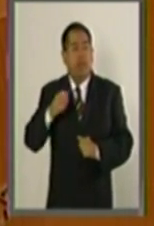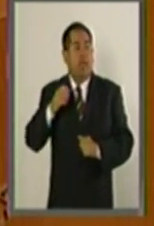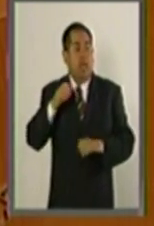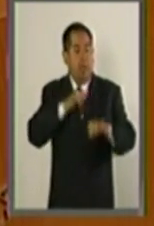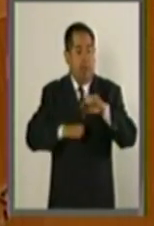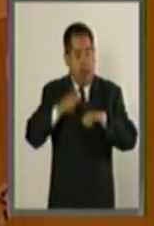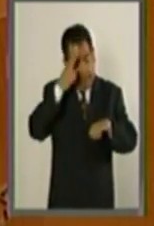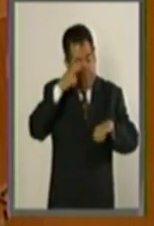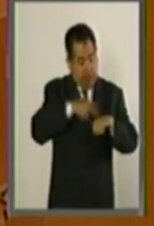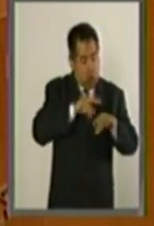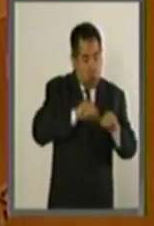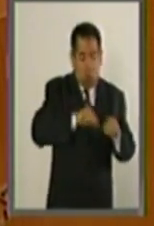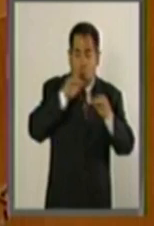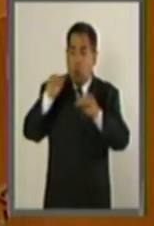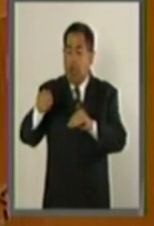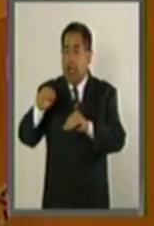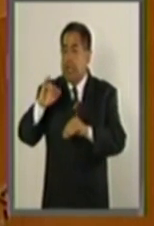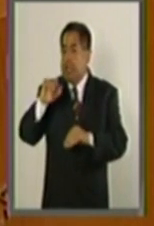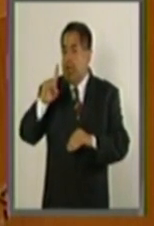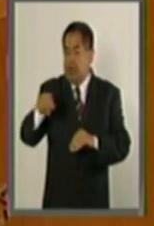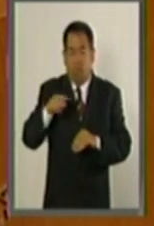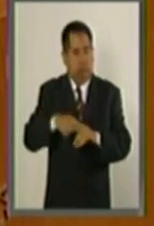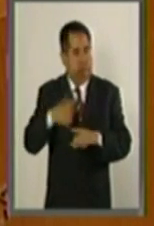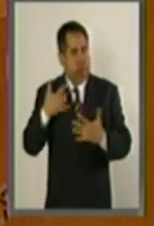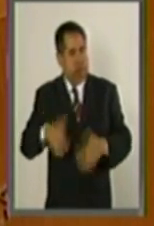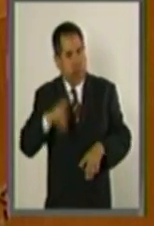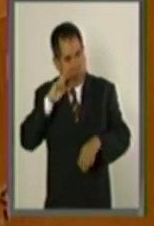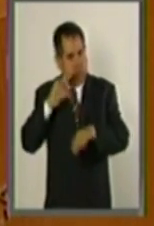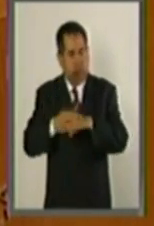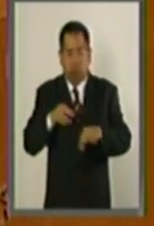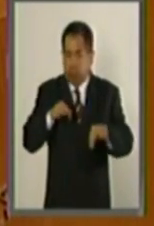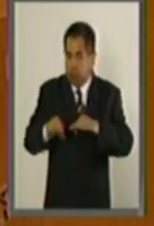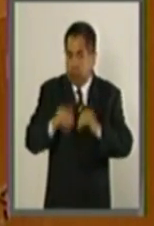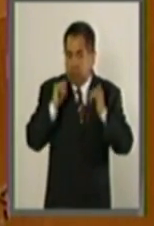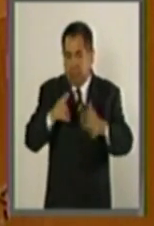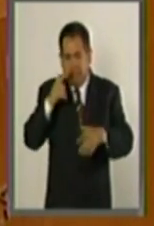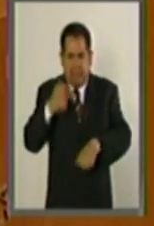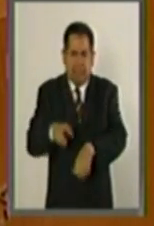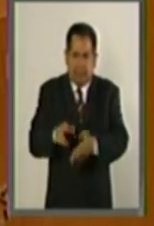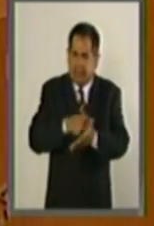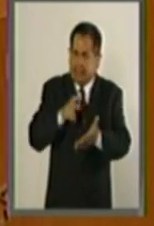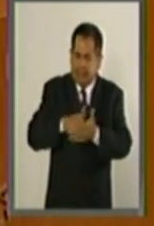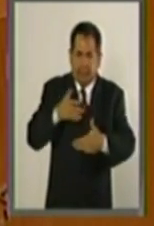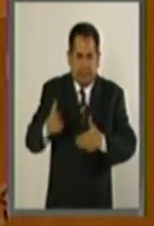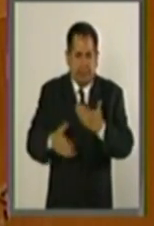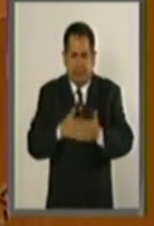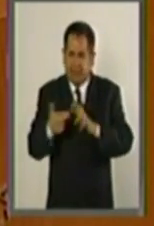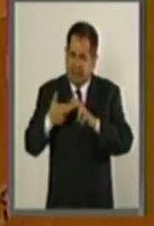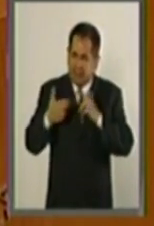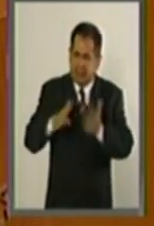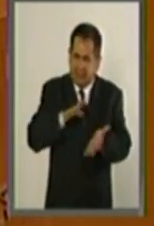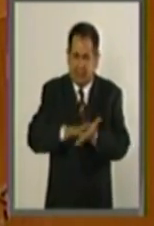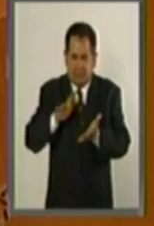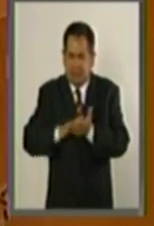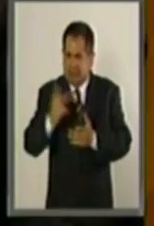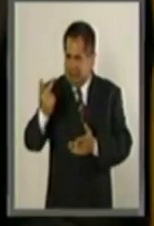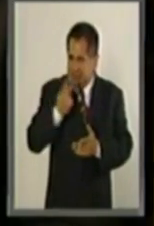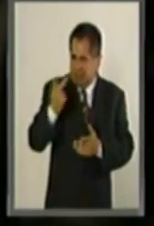en Irlanda tiene ante sí una enorme labor para darle seguimiento y hacer efectiva una ambiciosa agenda